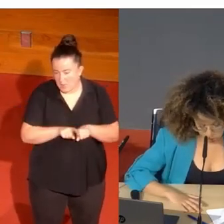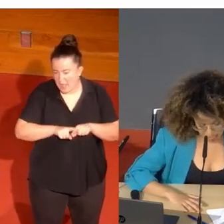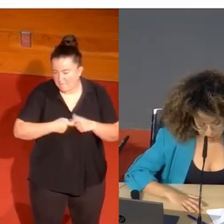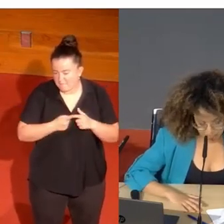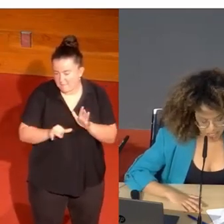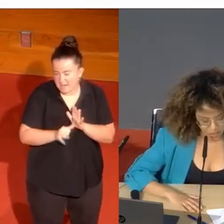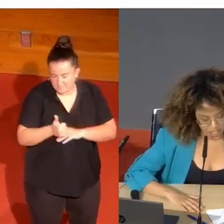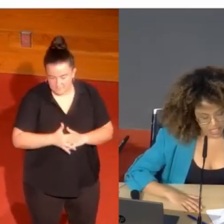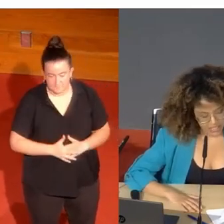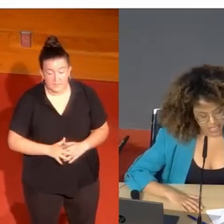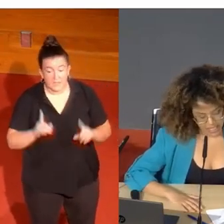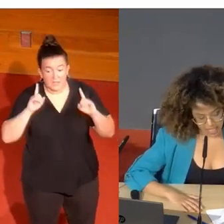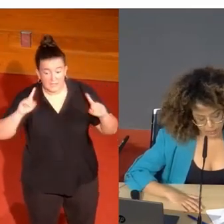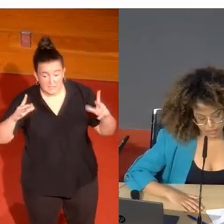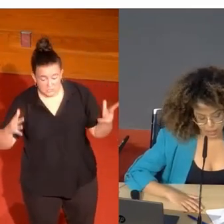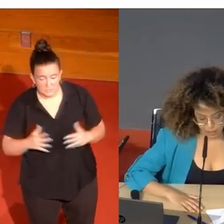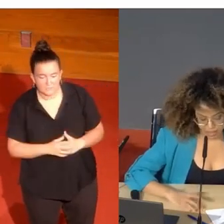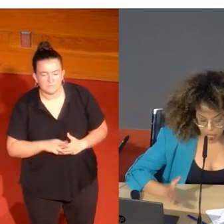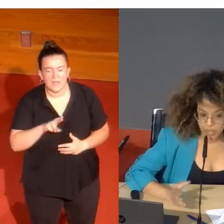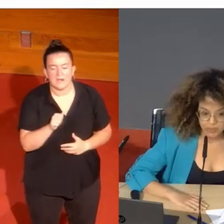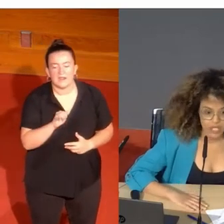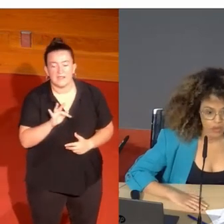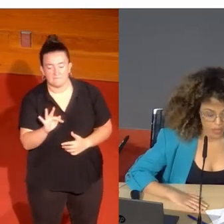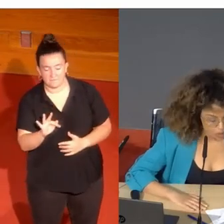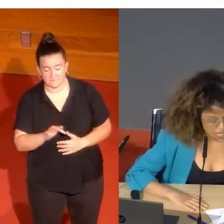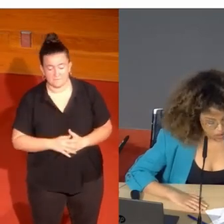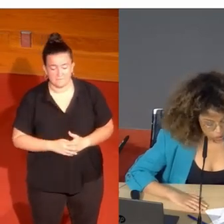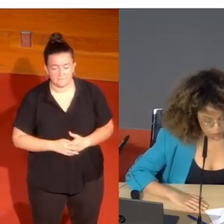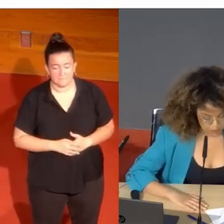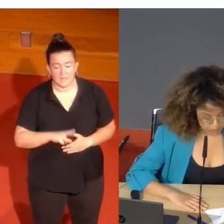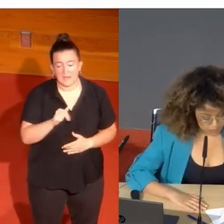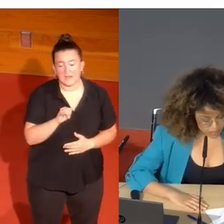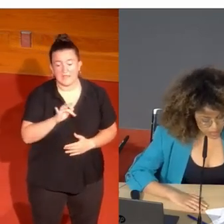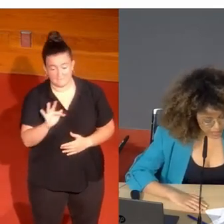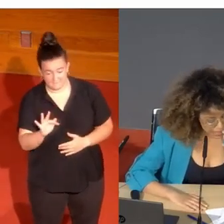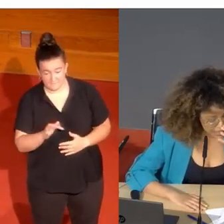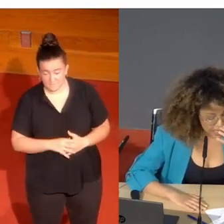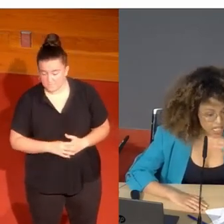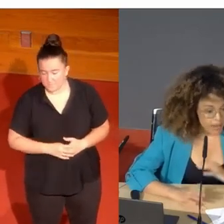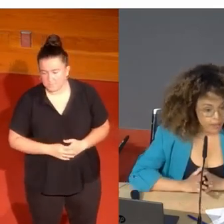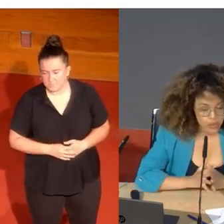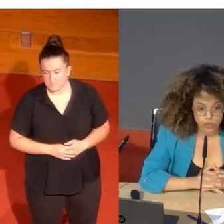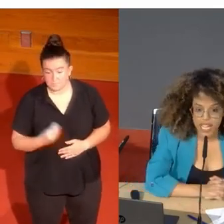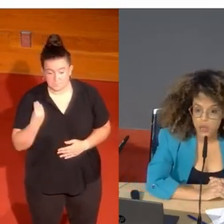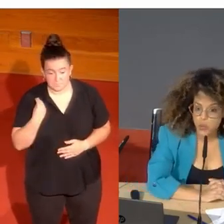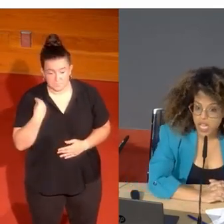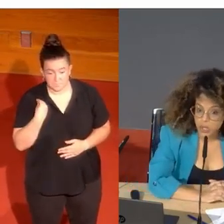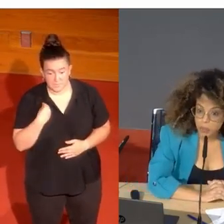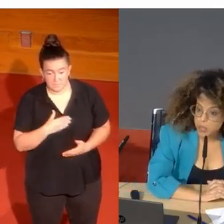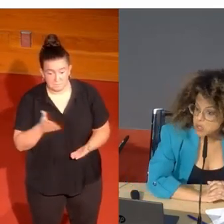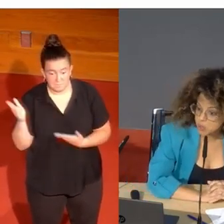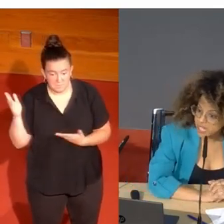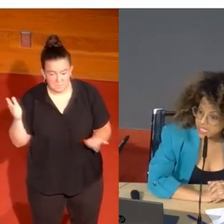tenemos el caso paradigmático de raí badawi que fue premio sarov eh él pues fue